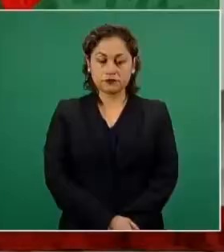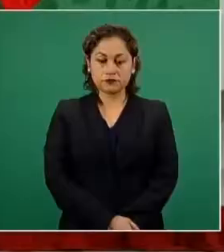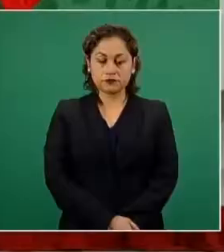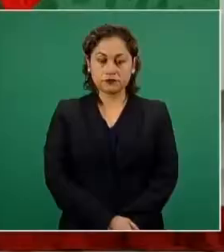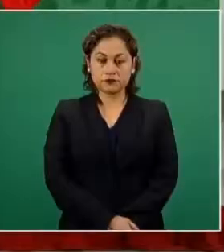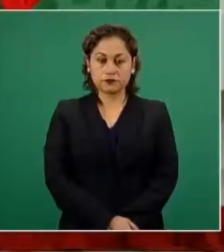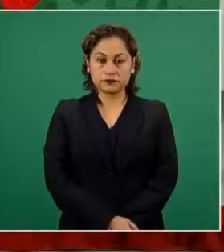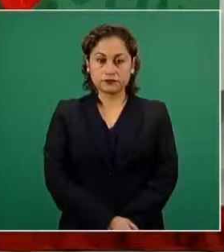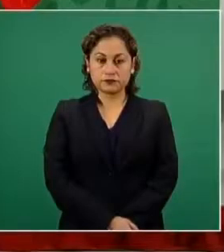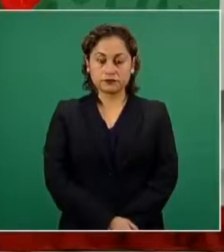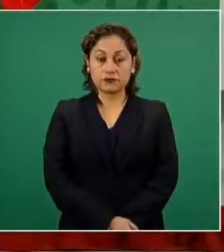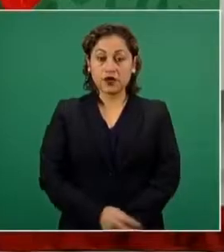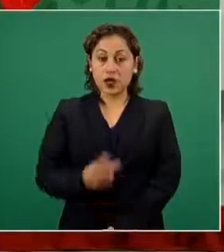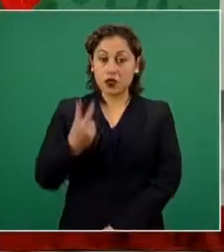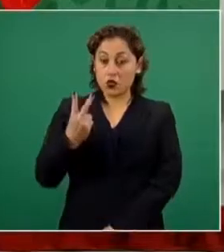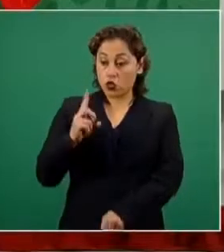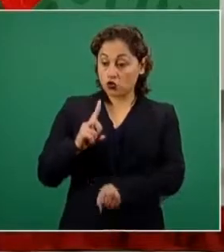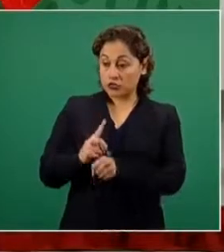confirmó esta cifra